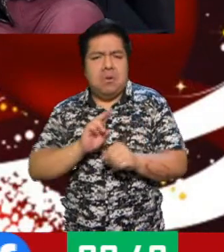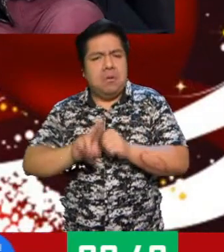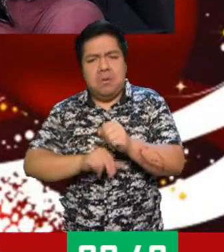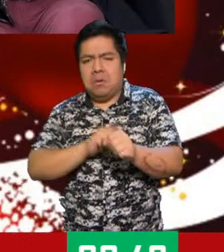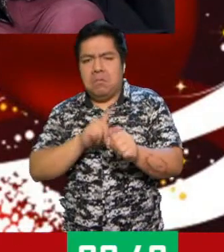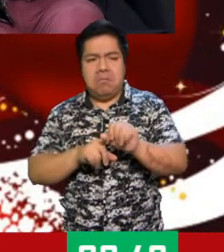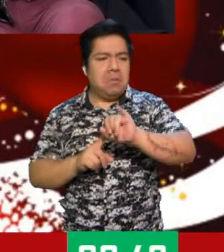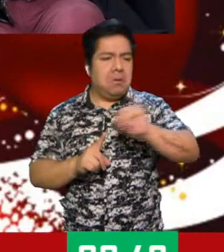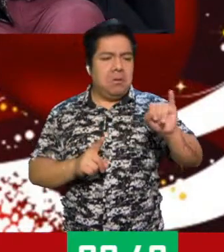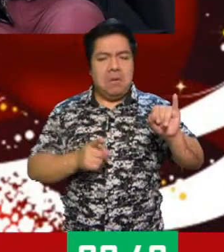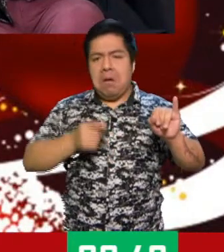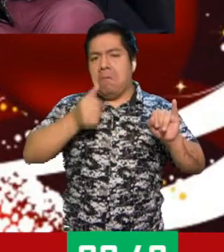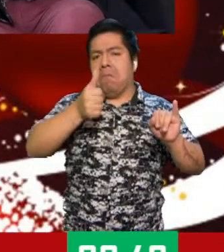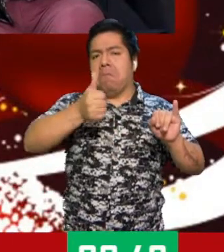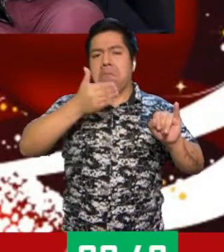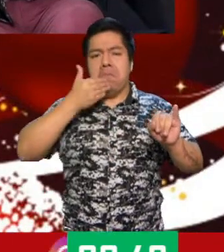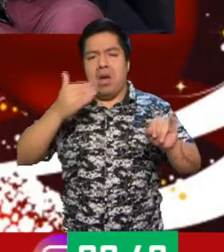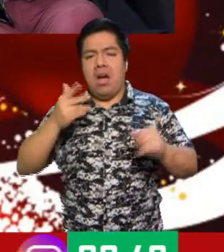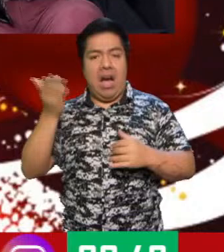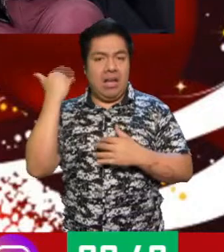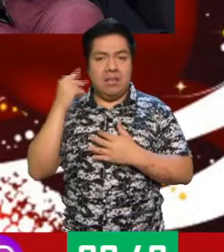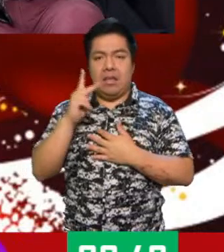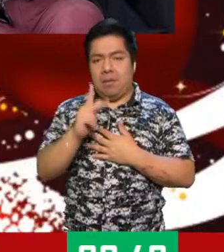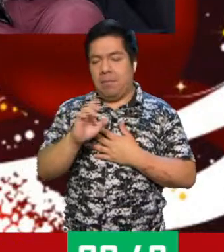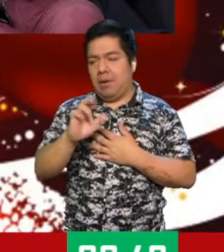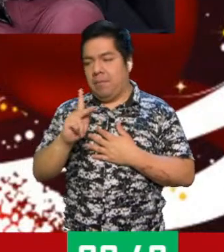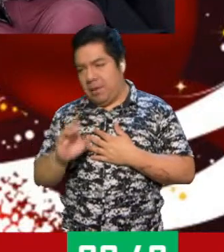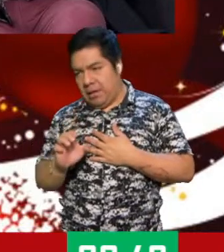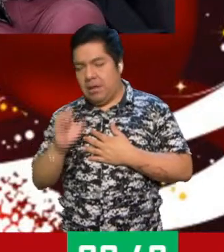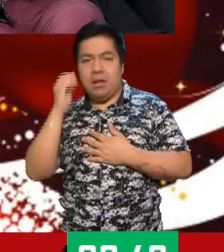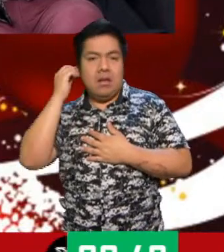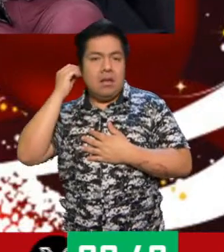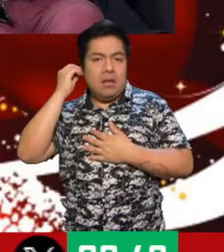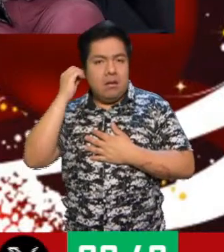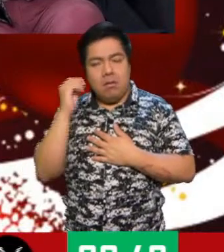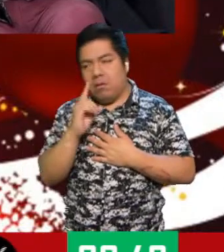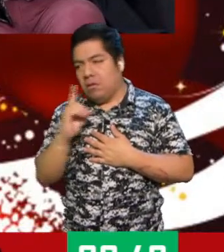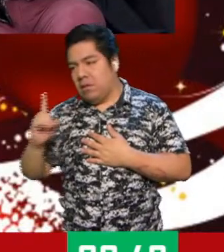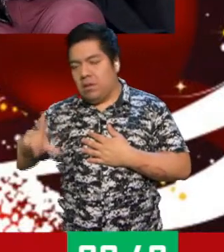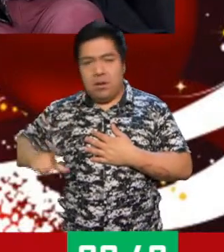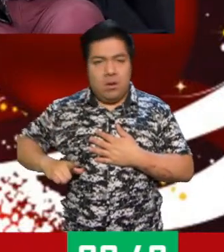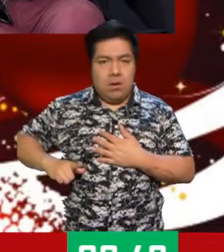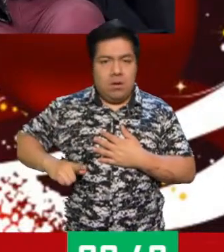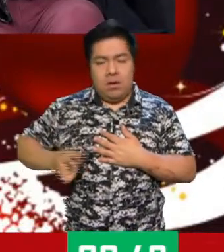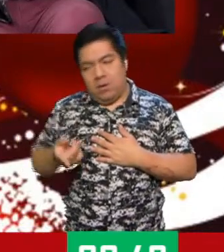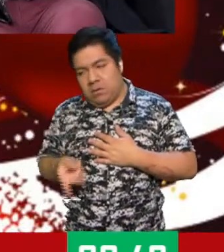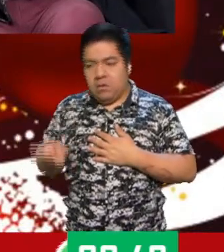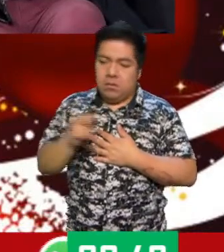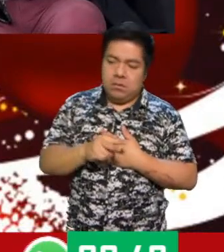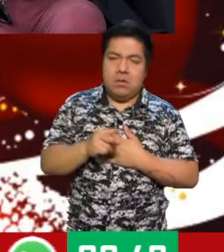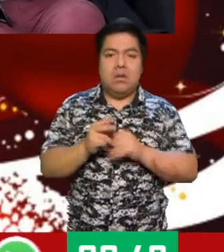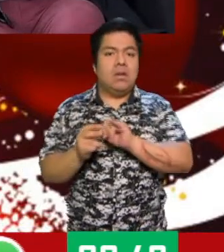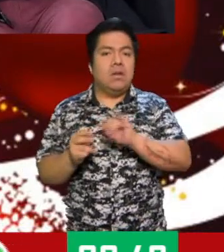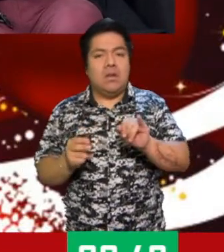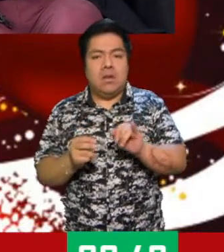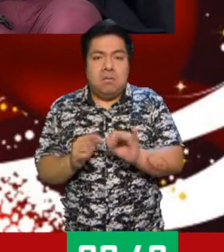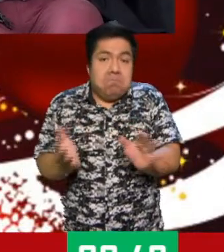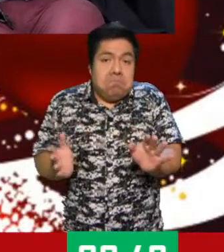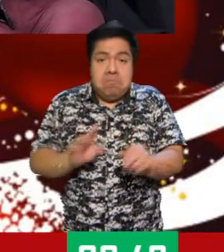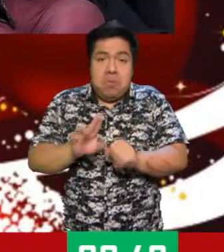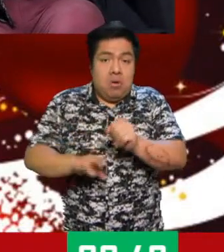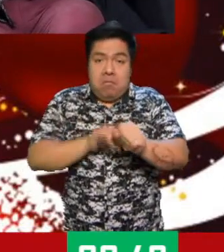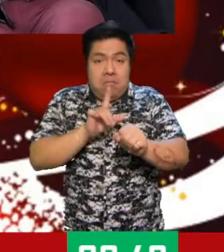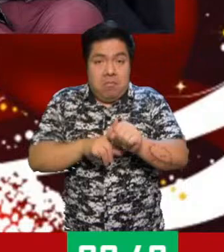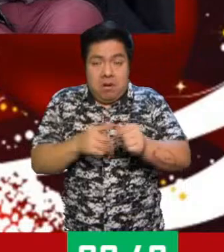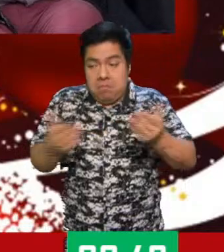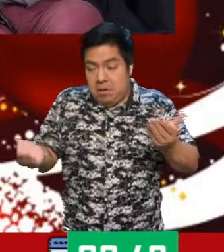la izquierda, estuvo ya Pepe alguna vez, luego vino un gobierno de derecha. Y sigue. Ahora regresa a la izquierda. Claro, entonces esto